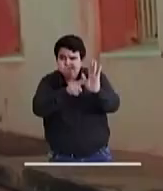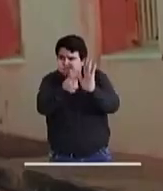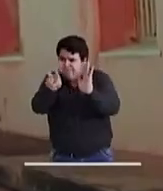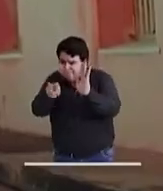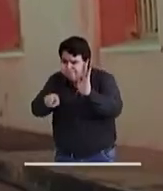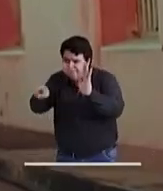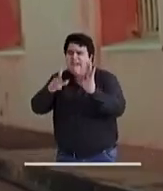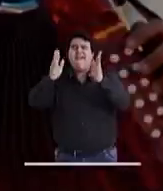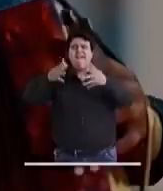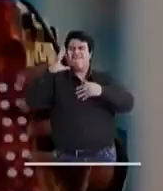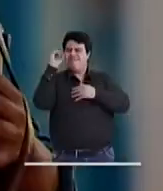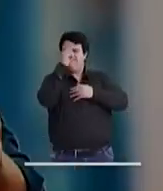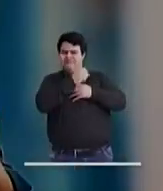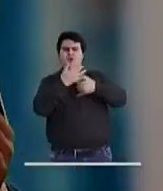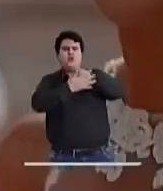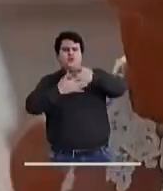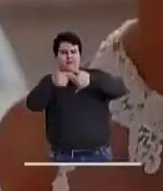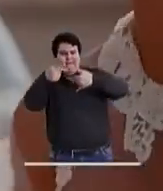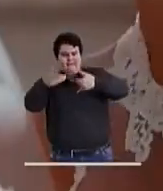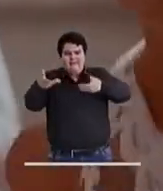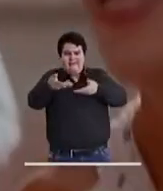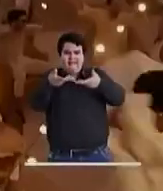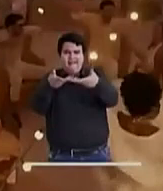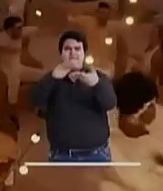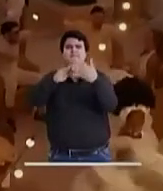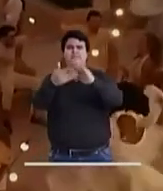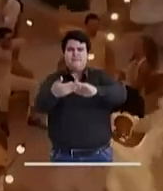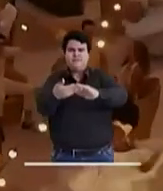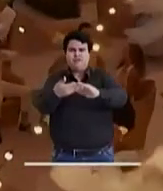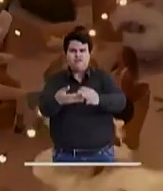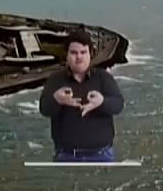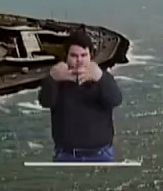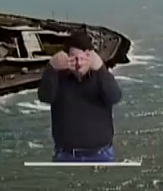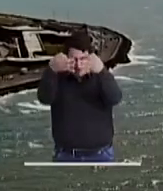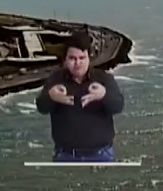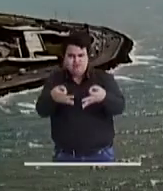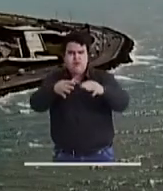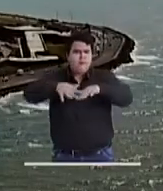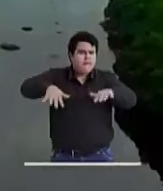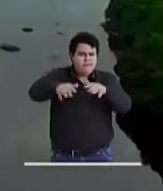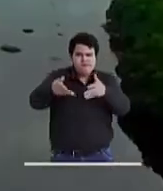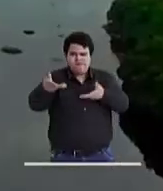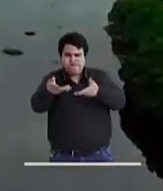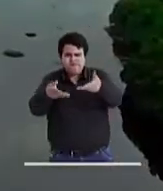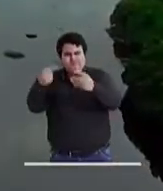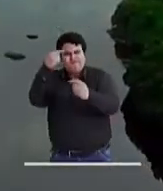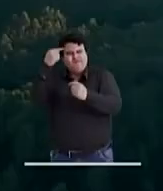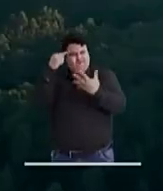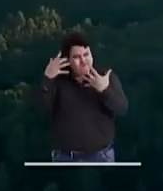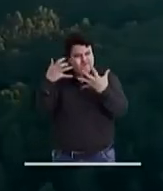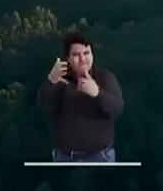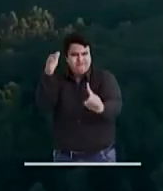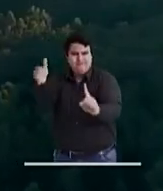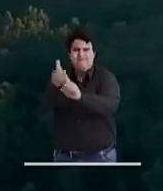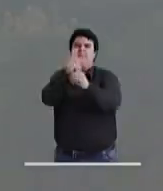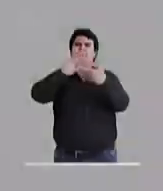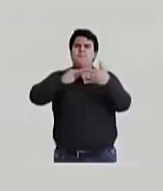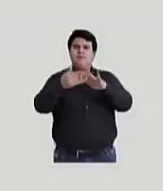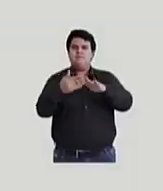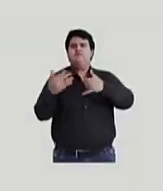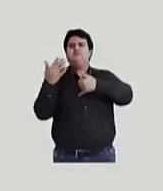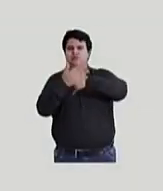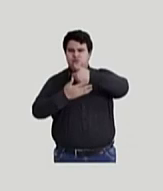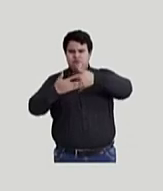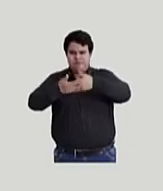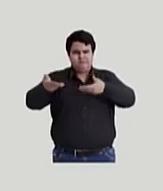del país, y por primera vez los empresarios que tienen este sello van a tener un stand especial financiado por el